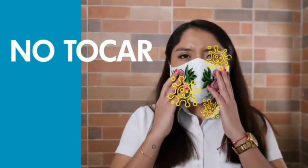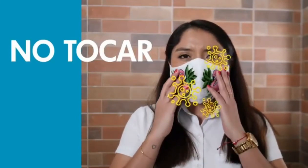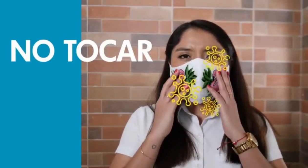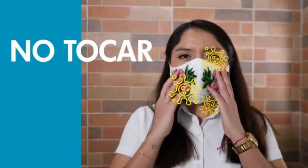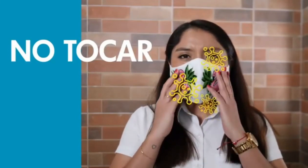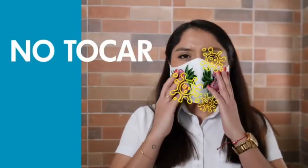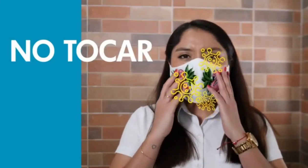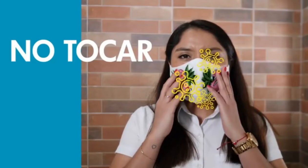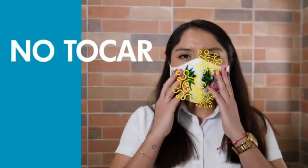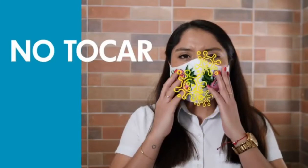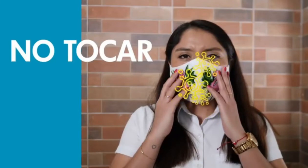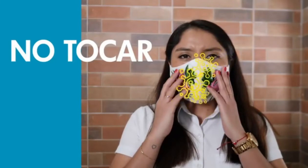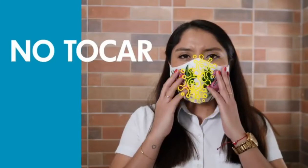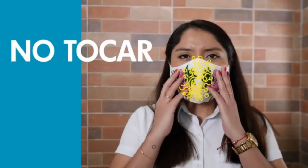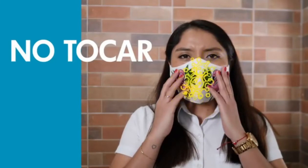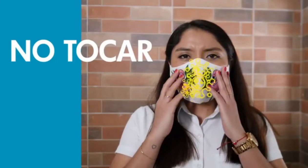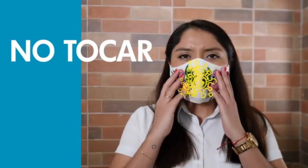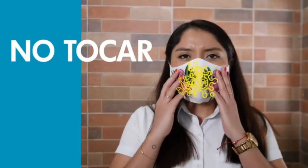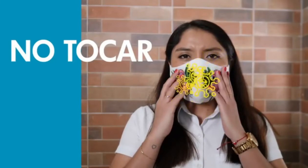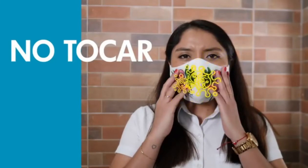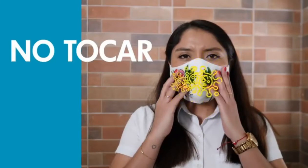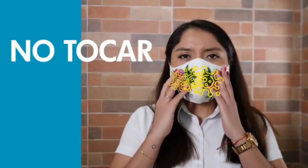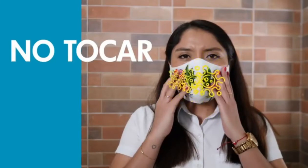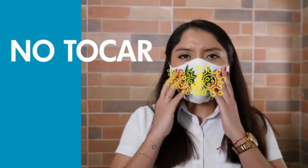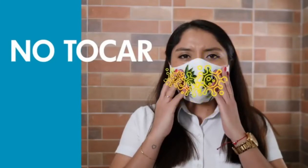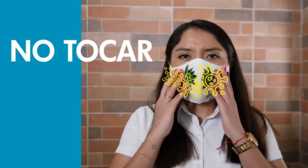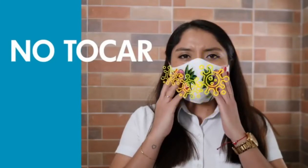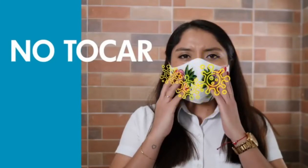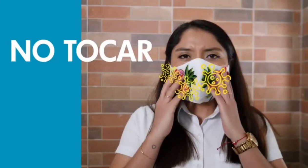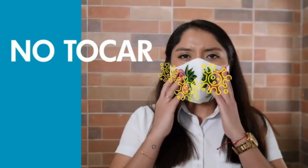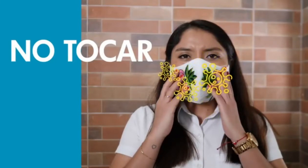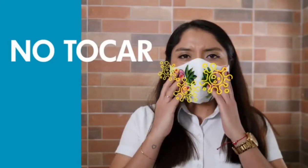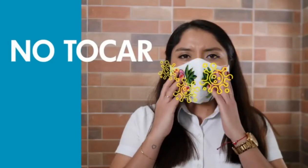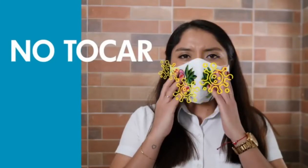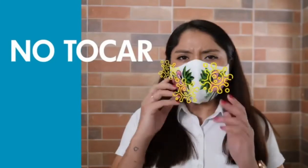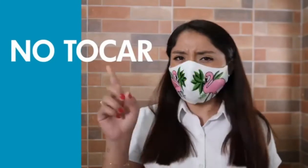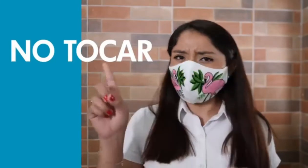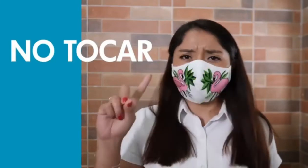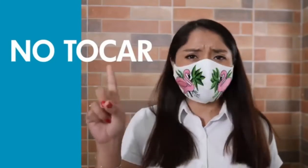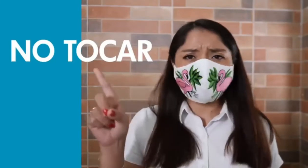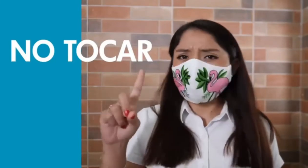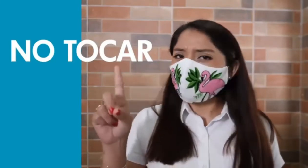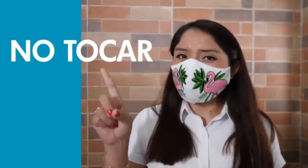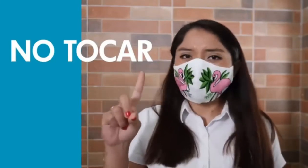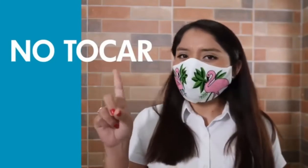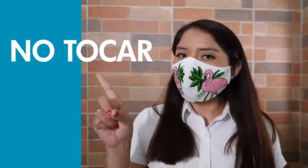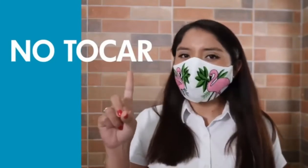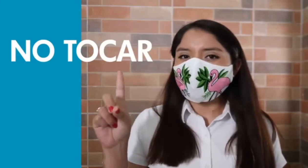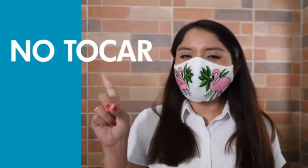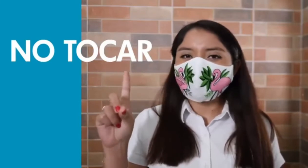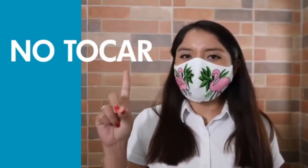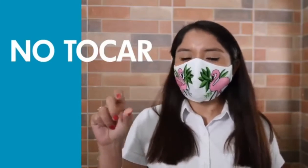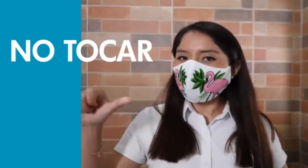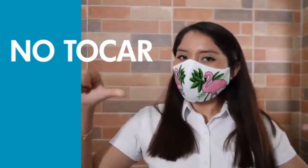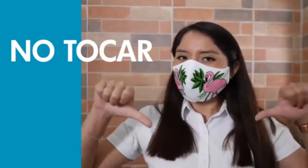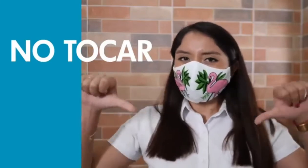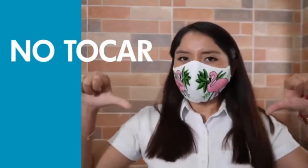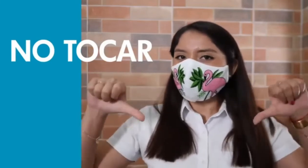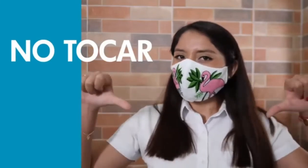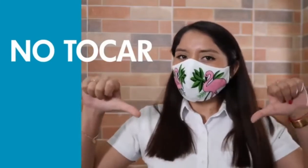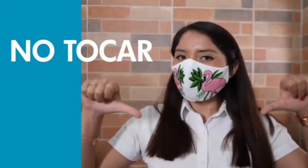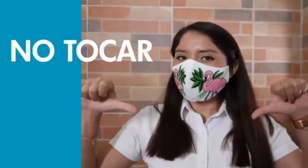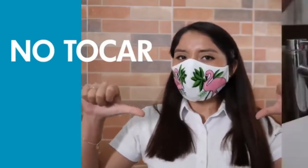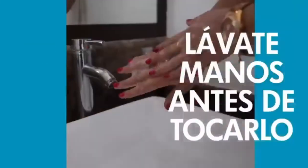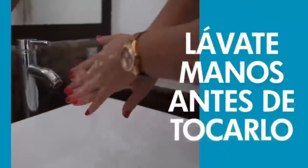tiempo, pero al hacerlo, lo estamos contaminando. Debemos estar conscientes que tenemos un objeto en la cara para protegernos y que no lo